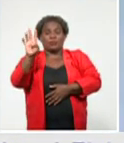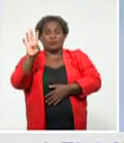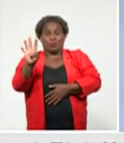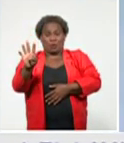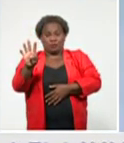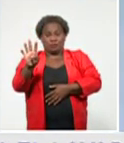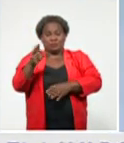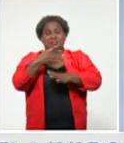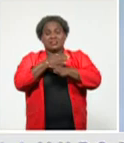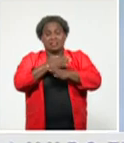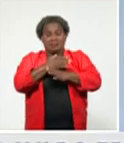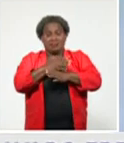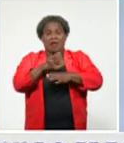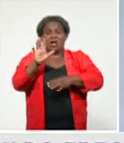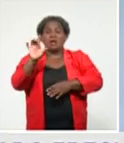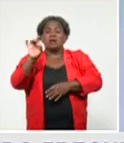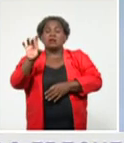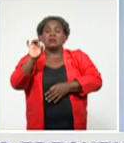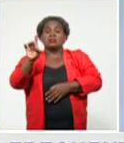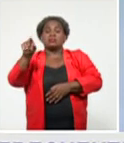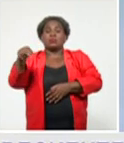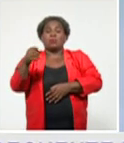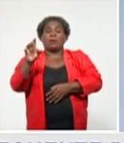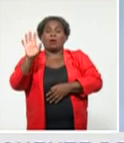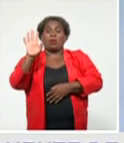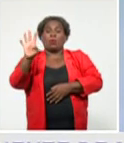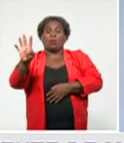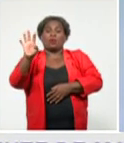el 15,4%.